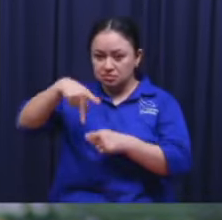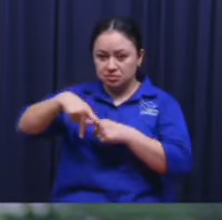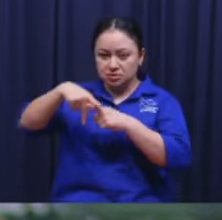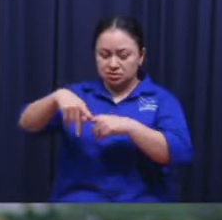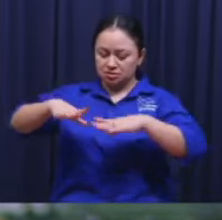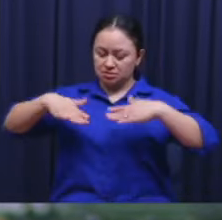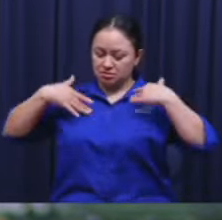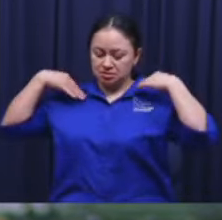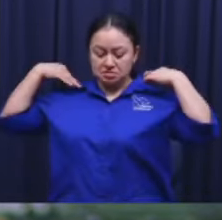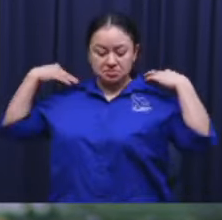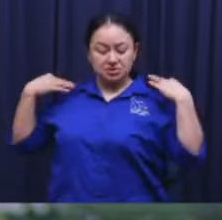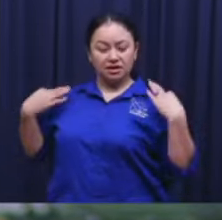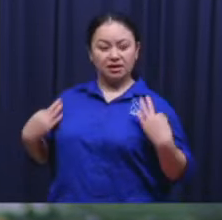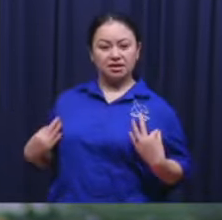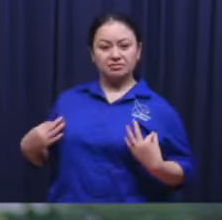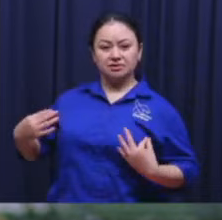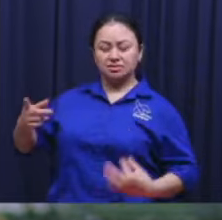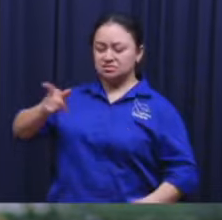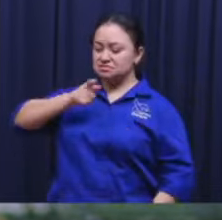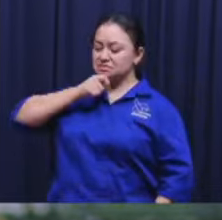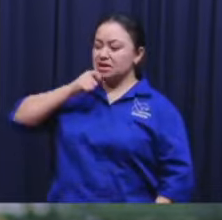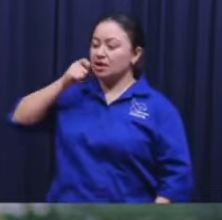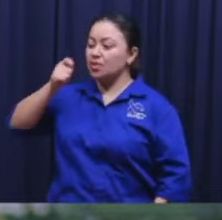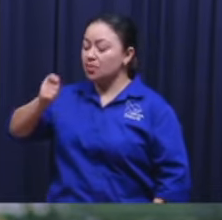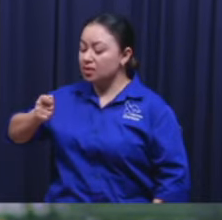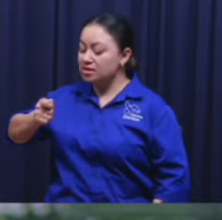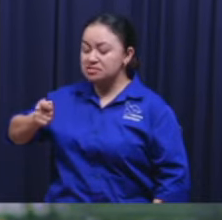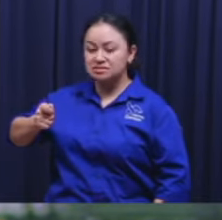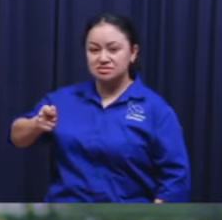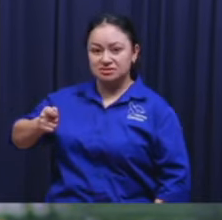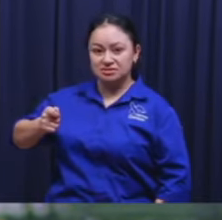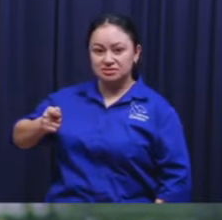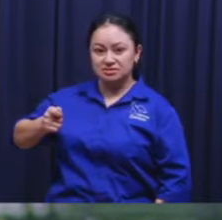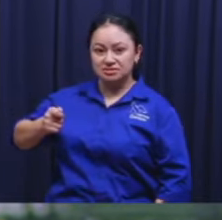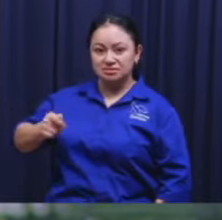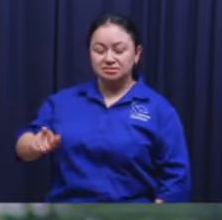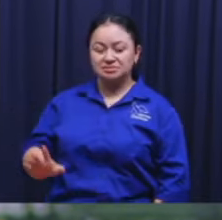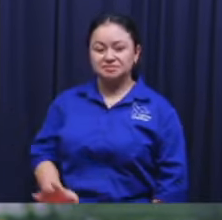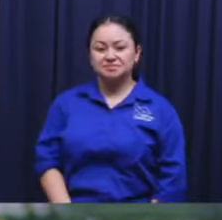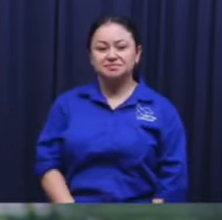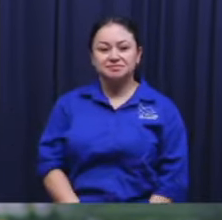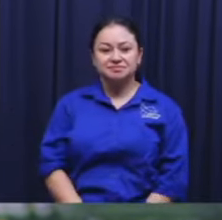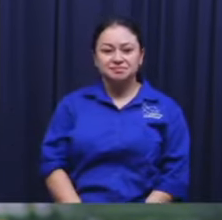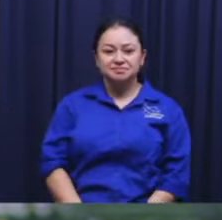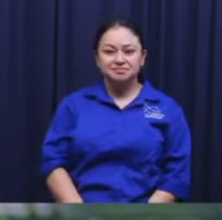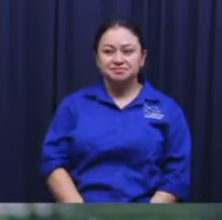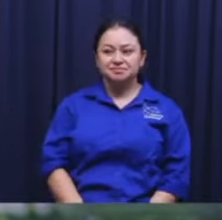gala, ese caballo, de los mejores, hay que poner eso. Y un gran protocolo, hermano.